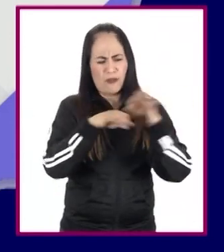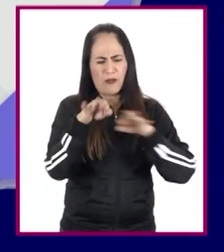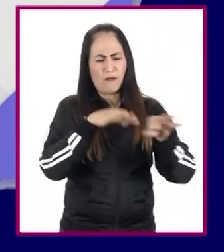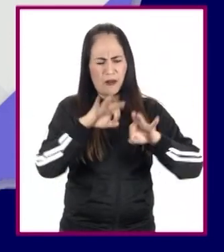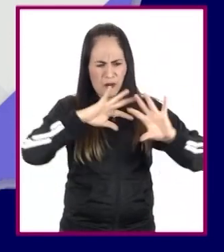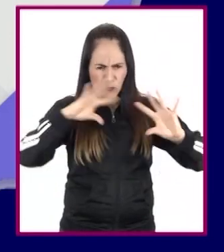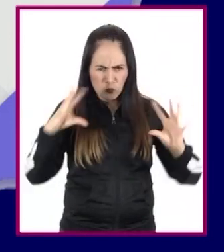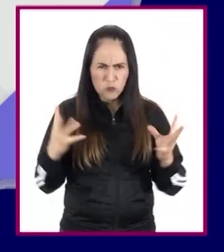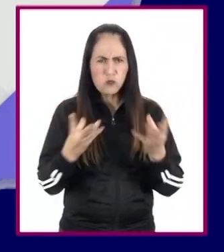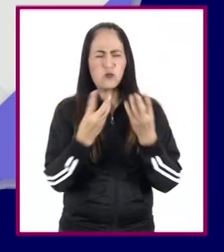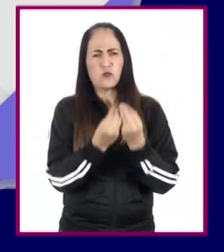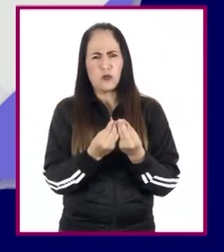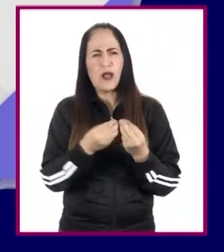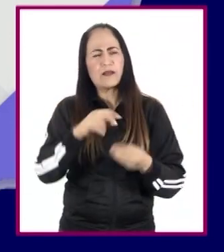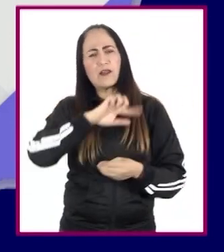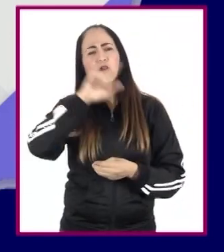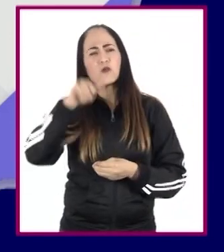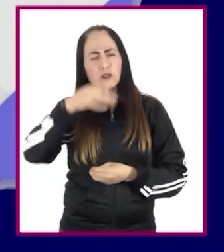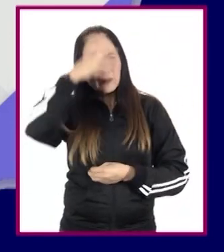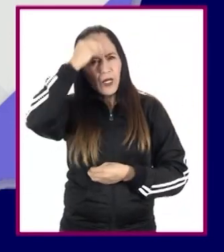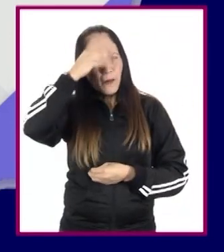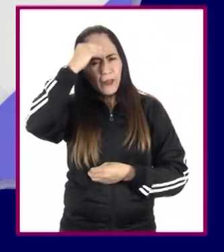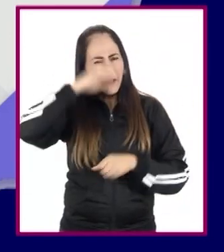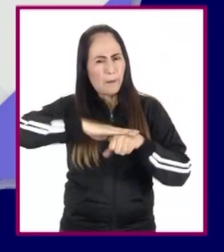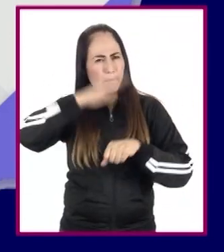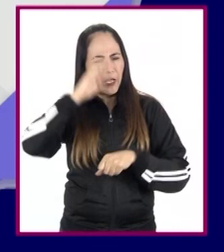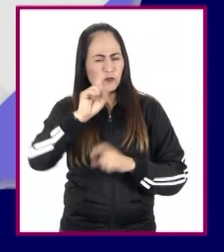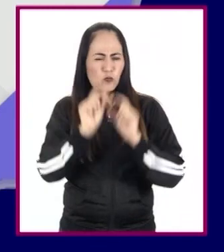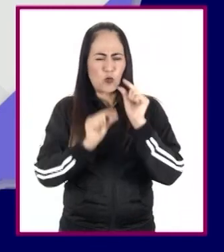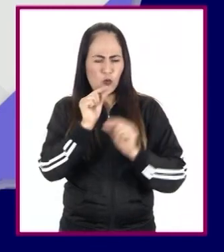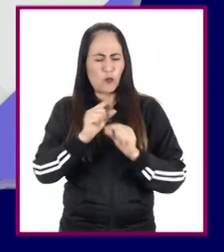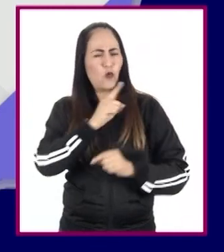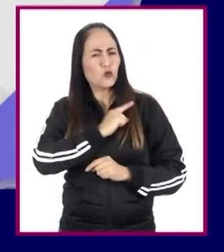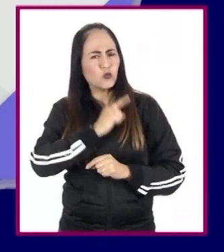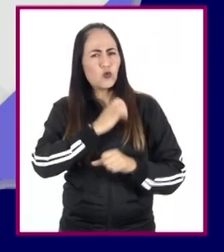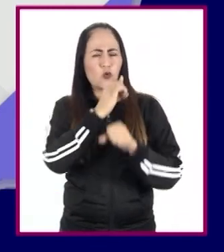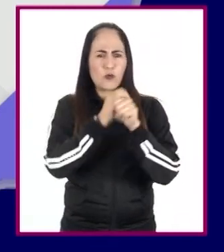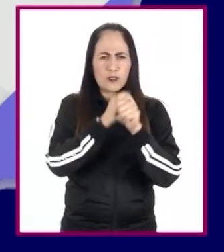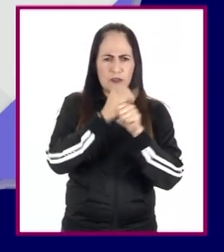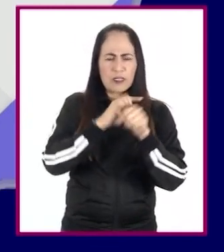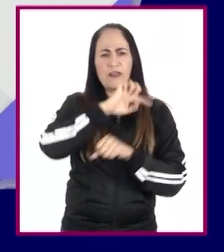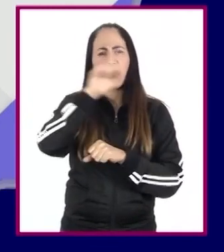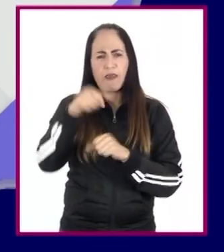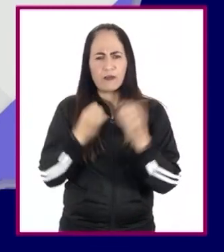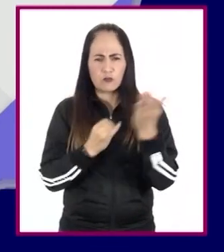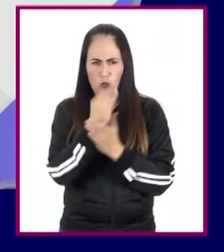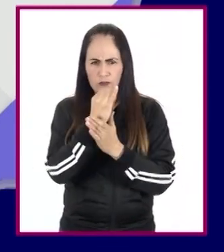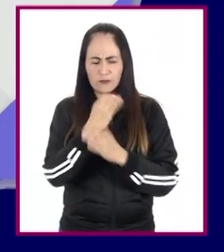integrar y movilizar los saberes, fortalecer su autonomía y reflexionar para la toma de decisiones.